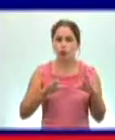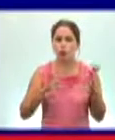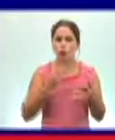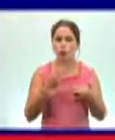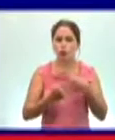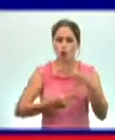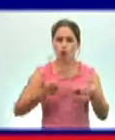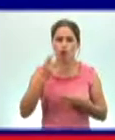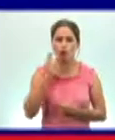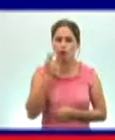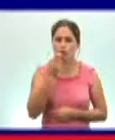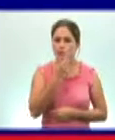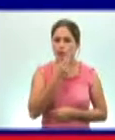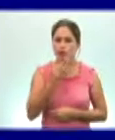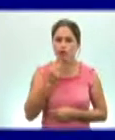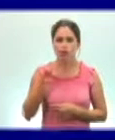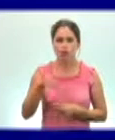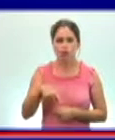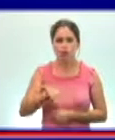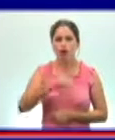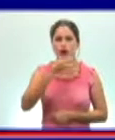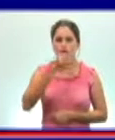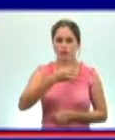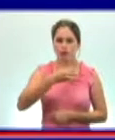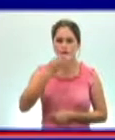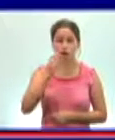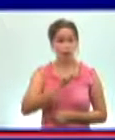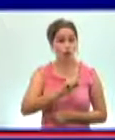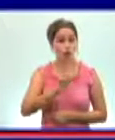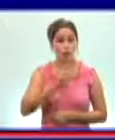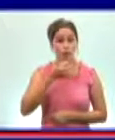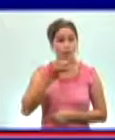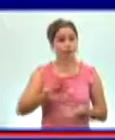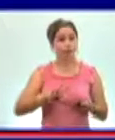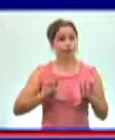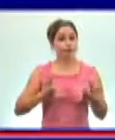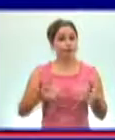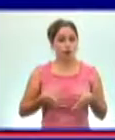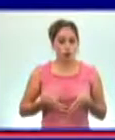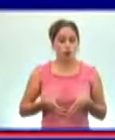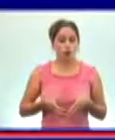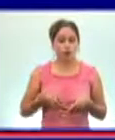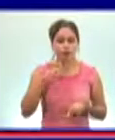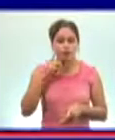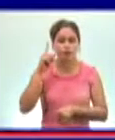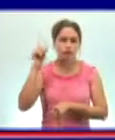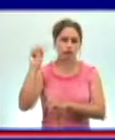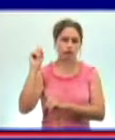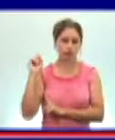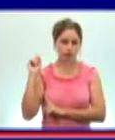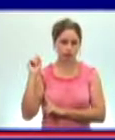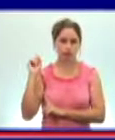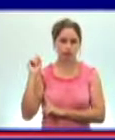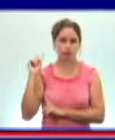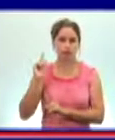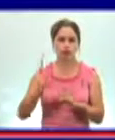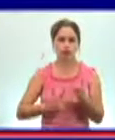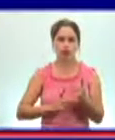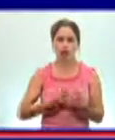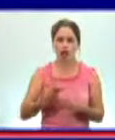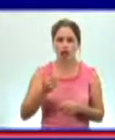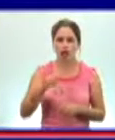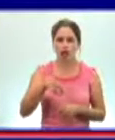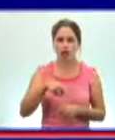lo que vamos a abordar. No vamos a abordar todos los ideales. ¿Qué vamos a abordar en términos de sumario? Aquellos ideales esenciales